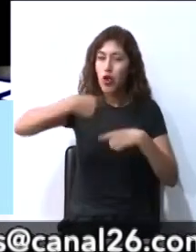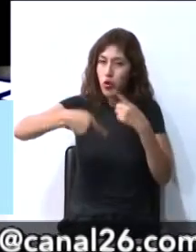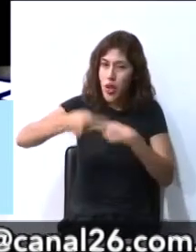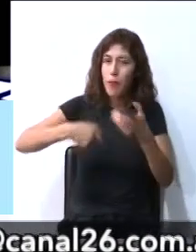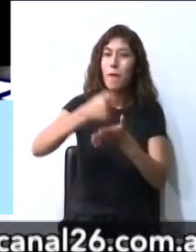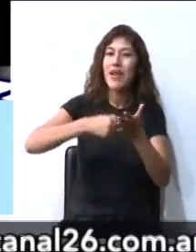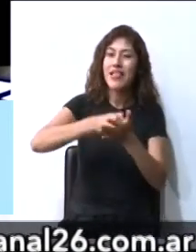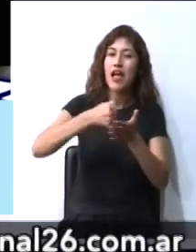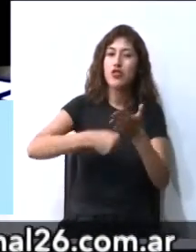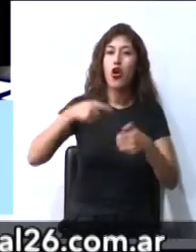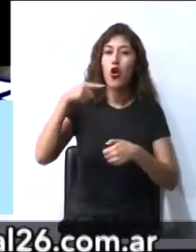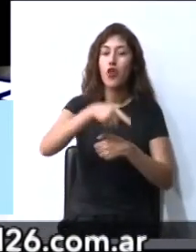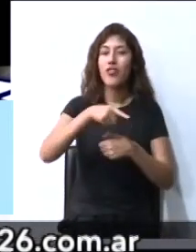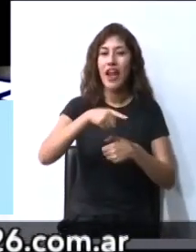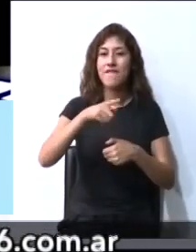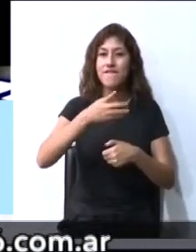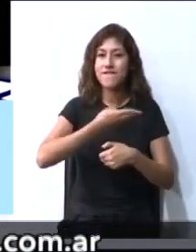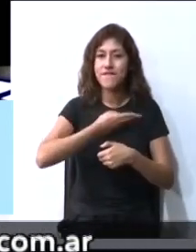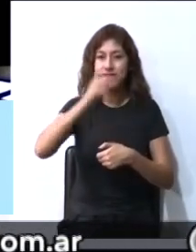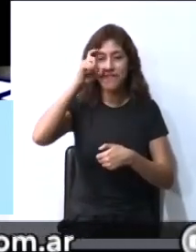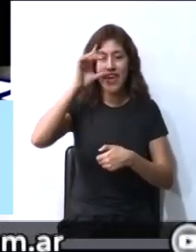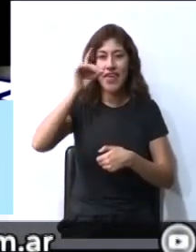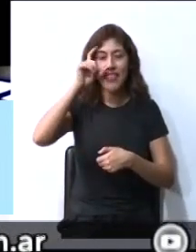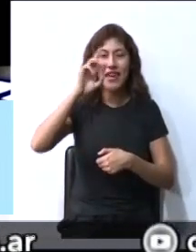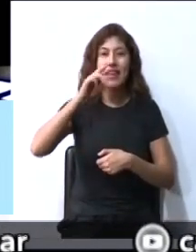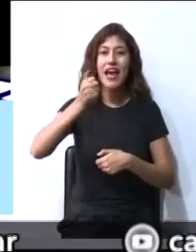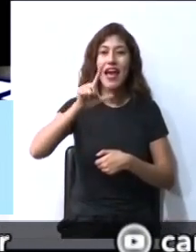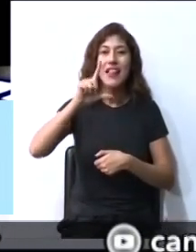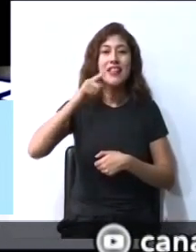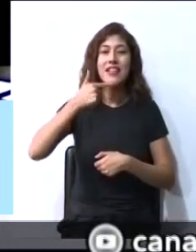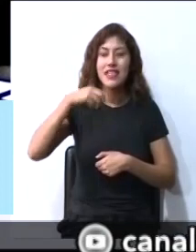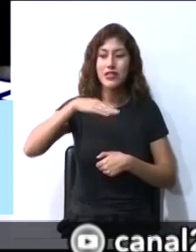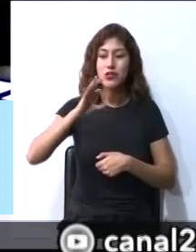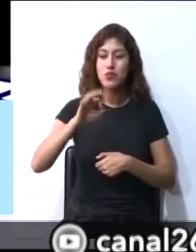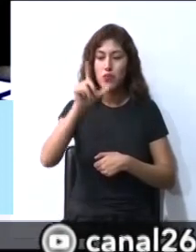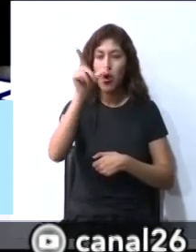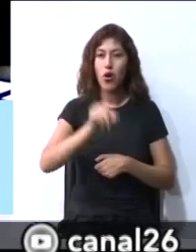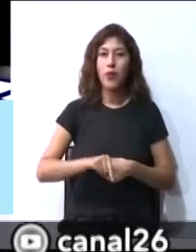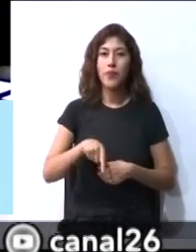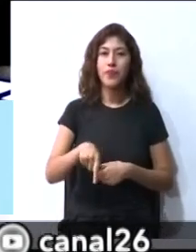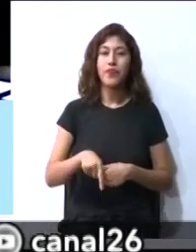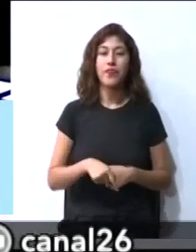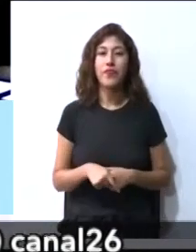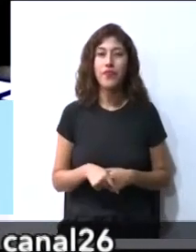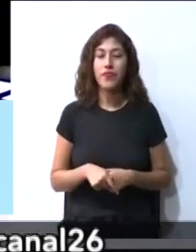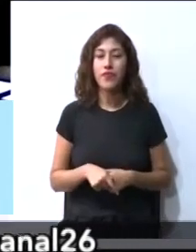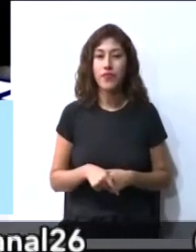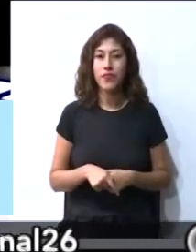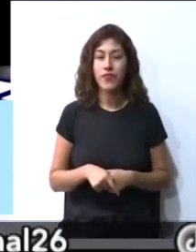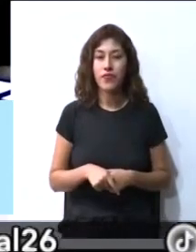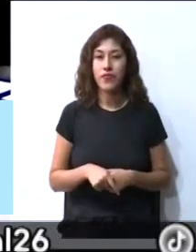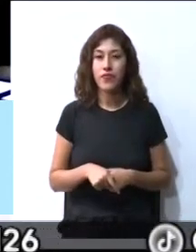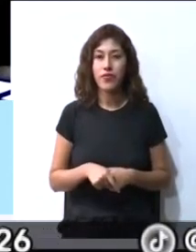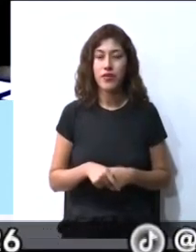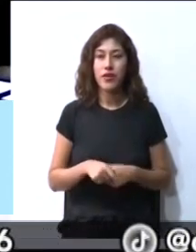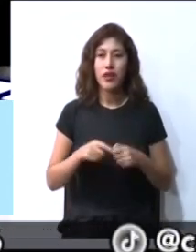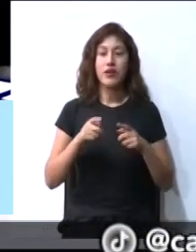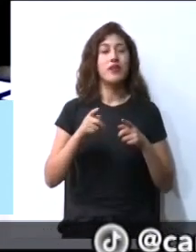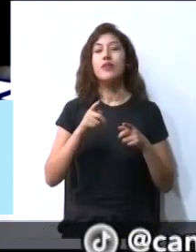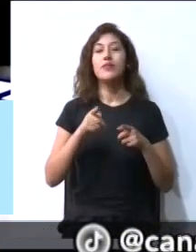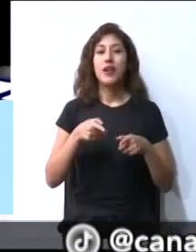federalismo. Vamos a pelear frente a la quita arbitraria, inconsulta e inconstitucional de los fondos para la